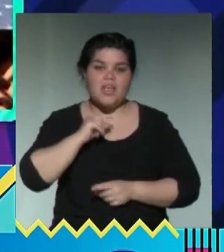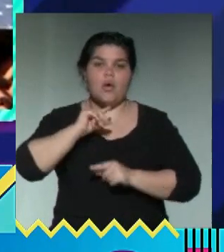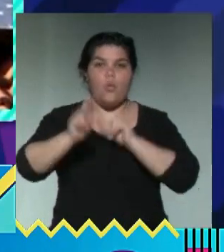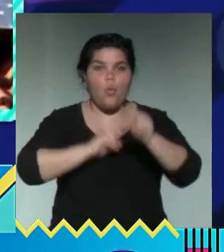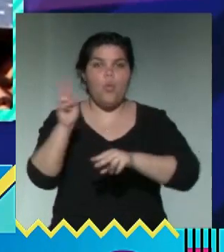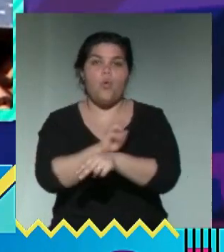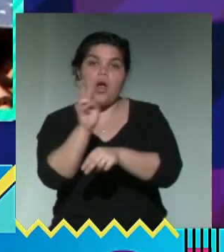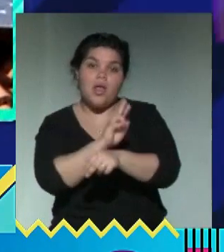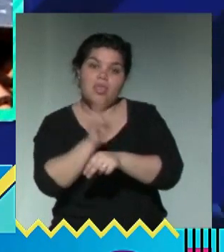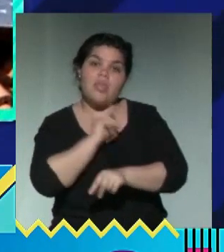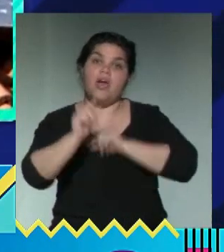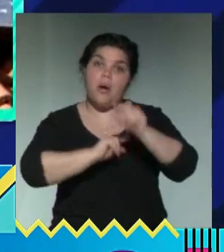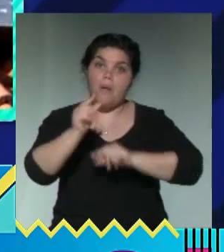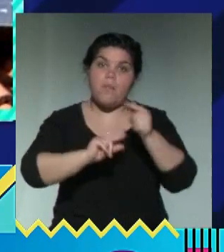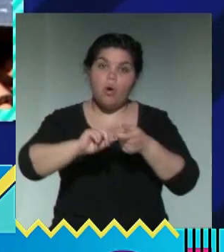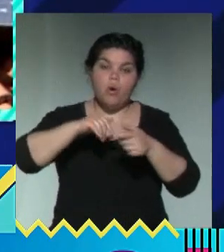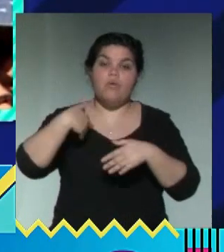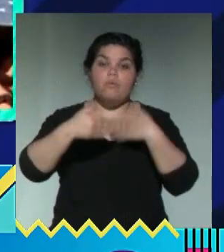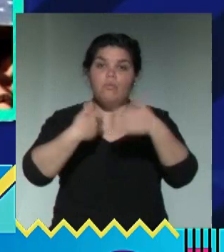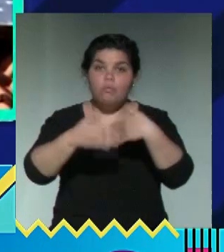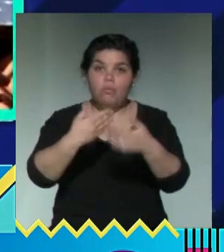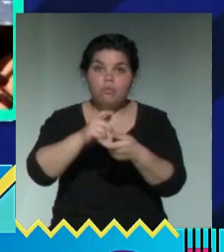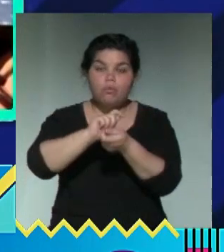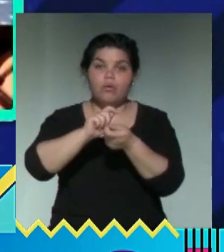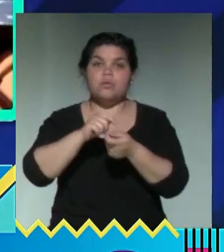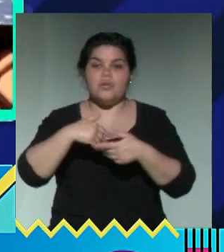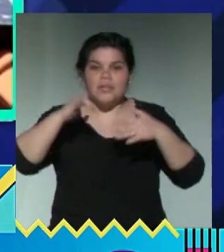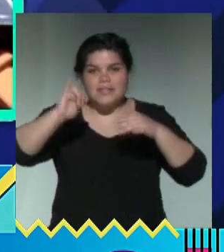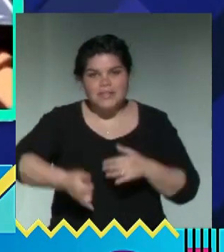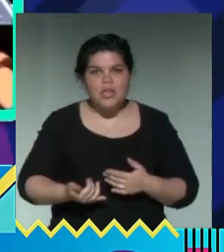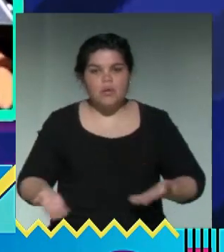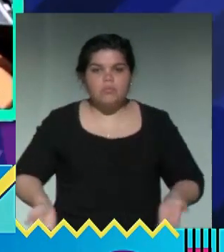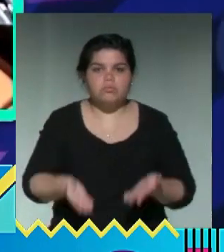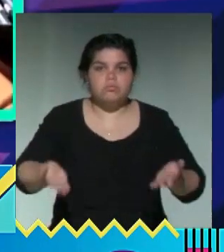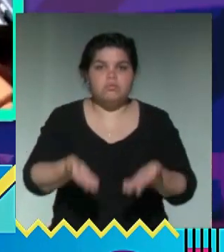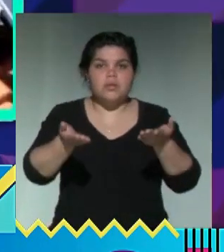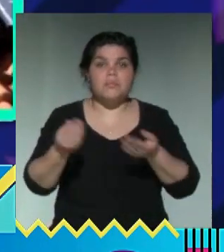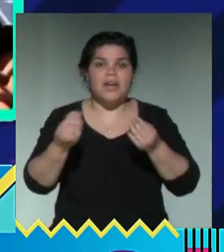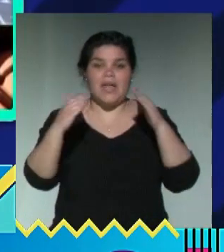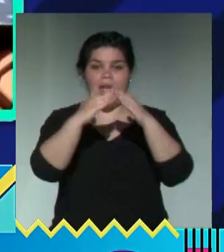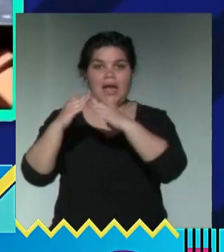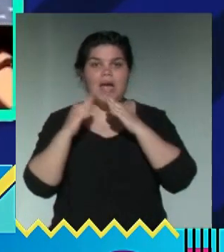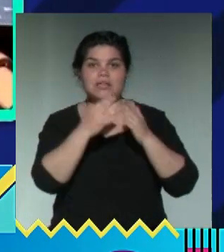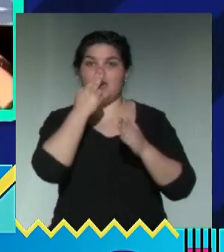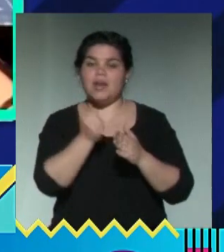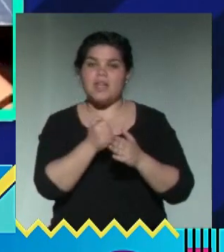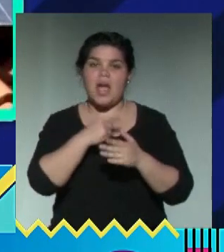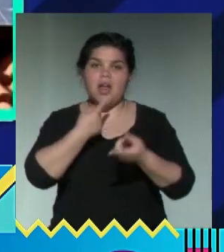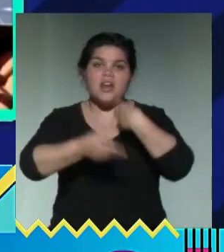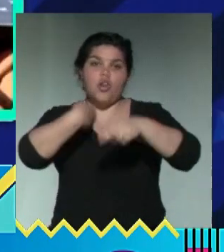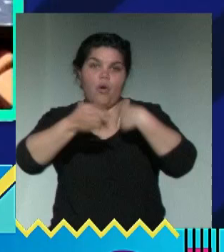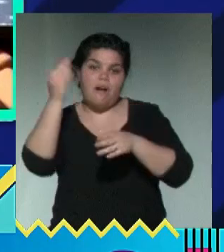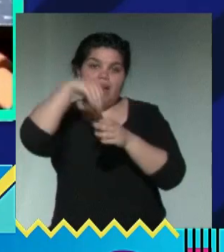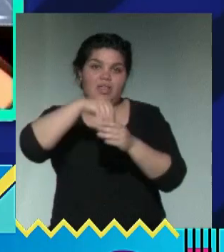años probablemente veamos un fuerte impulso, digamos, a todo lo que es el uso domiciliario de energía